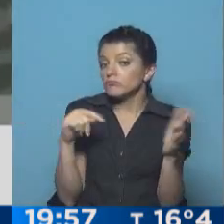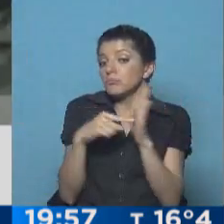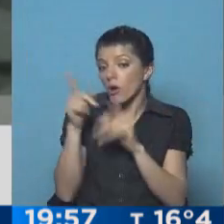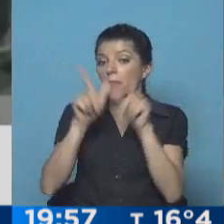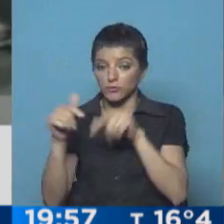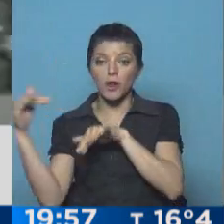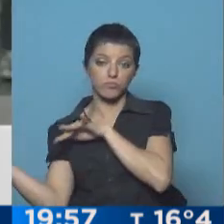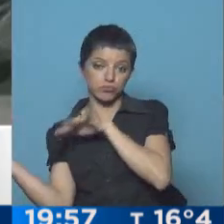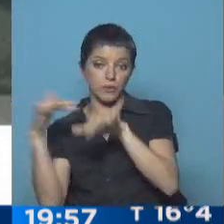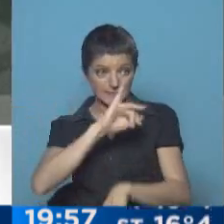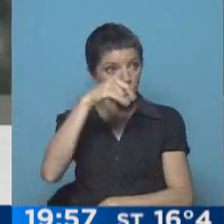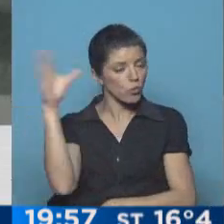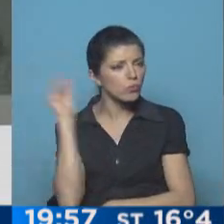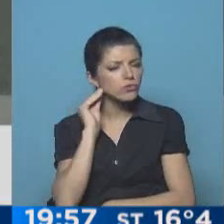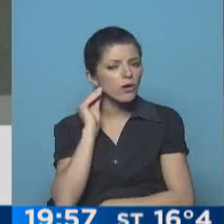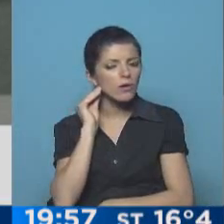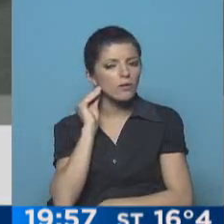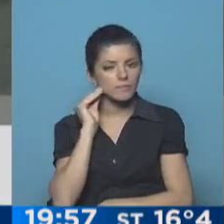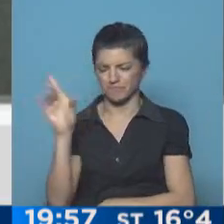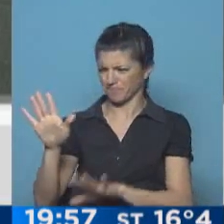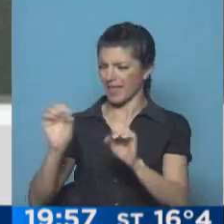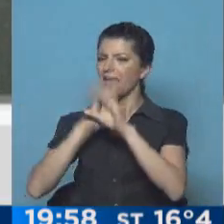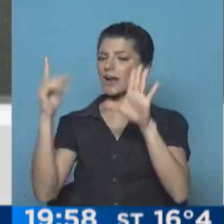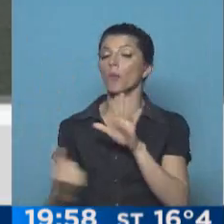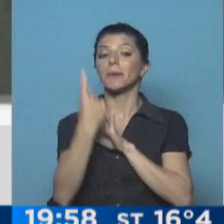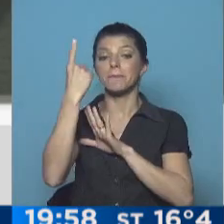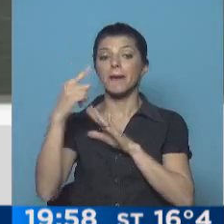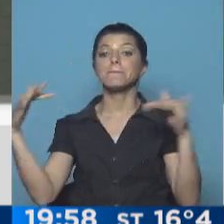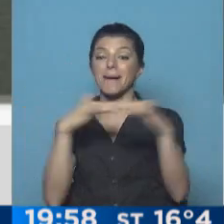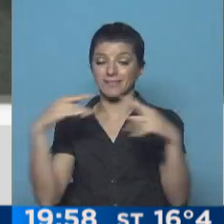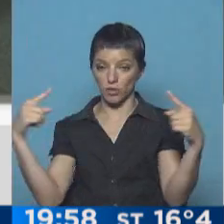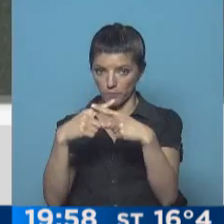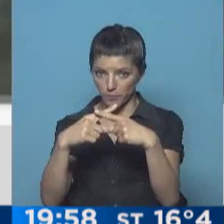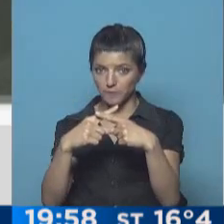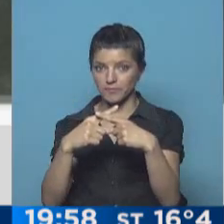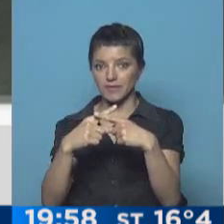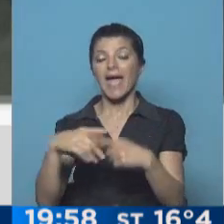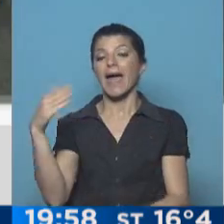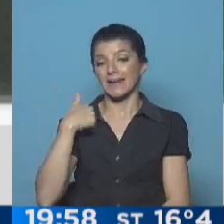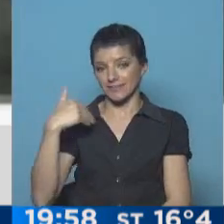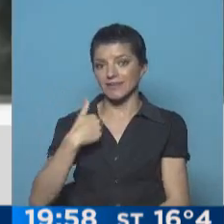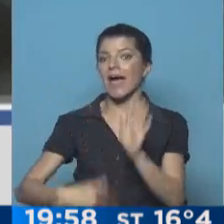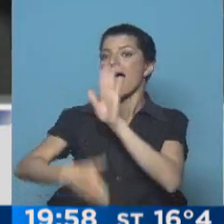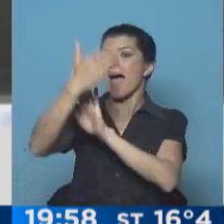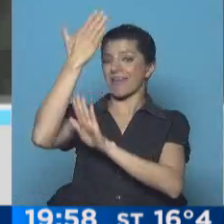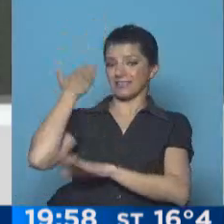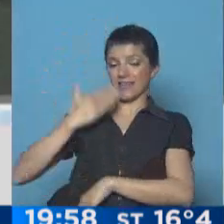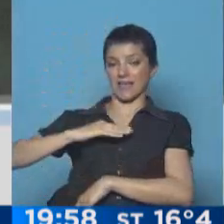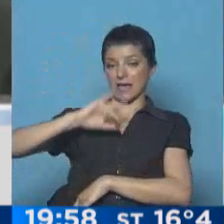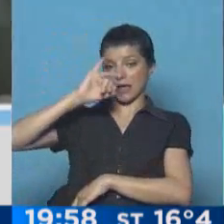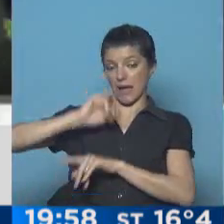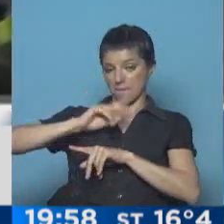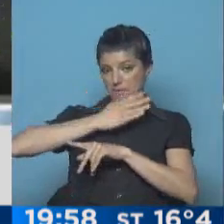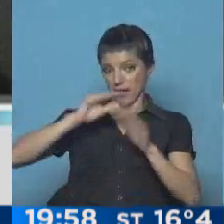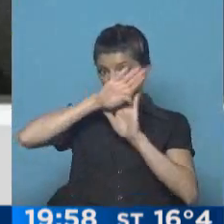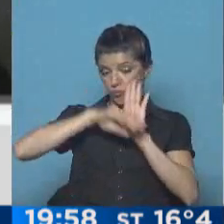en buen número sí Maxi te escucho está claro que primer partido de eliminatorias con Argentina viniendo de ser subcampeón del mundo subcampeón de la Copa América que